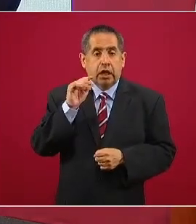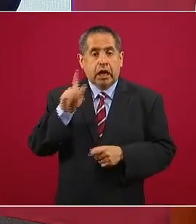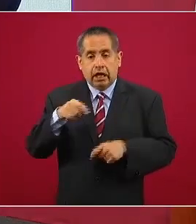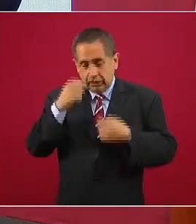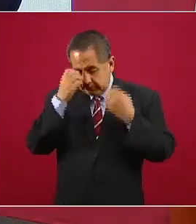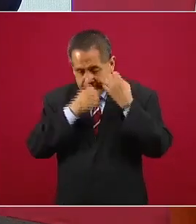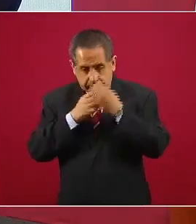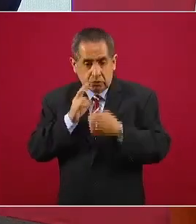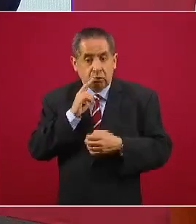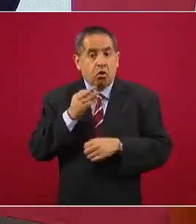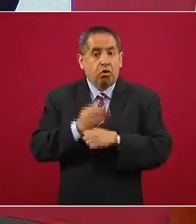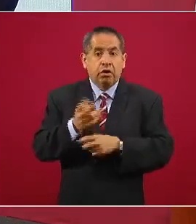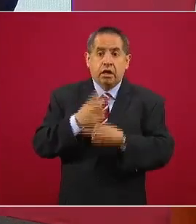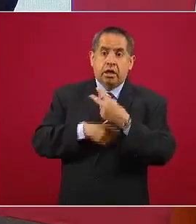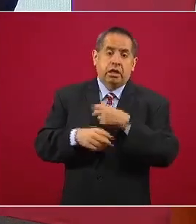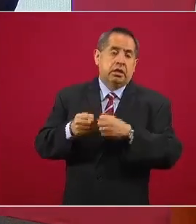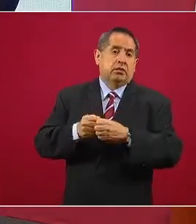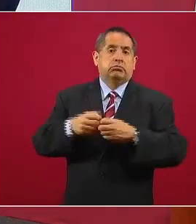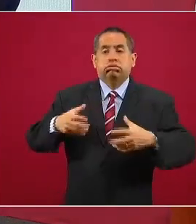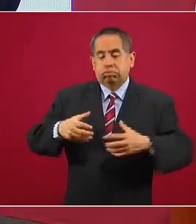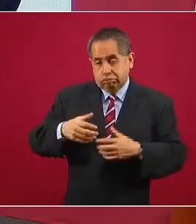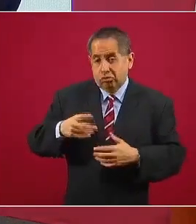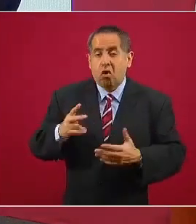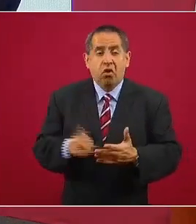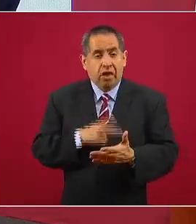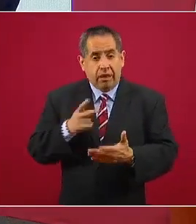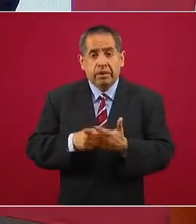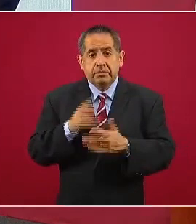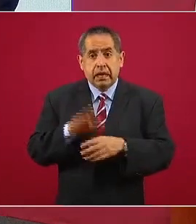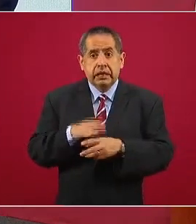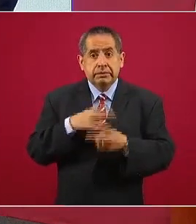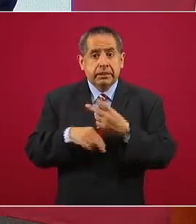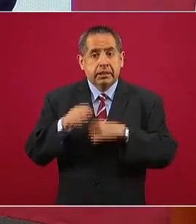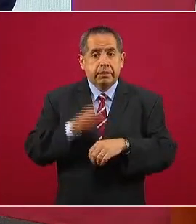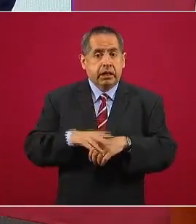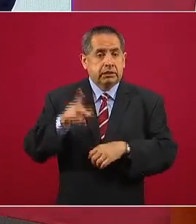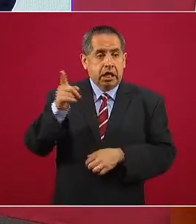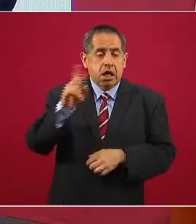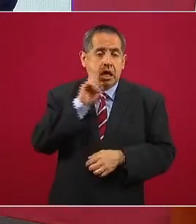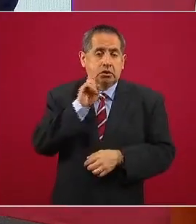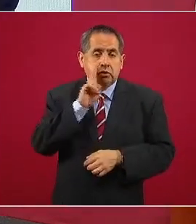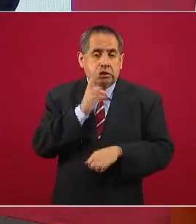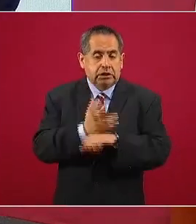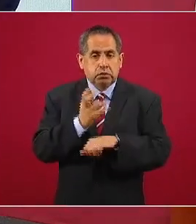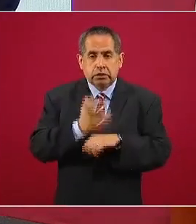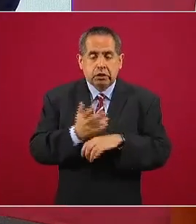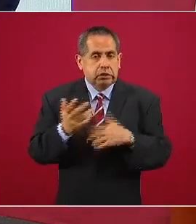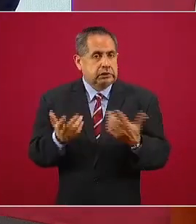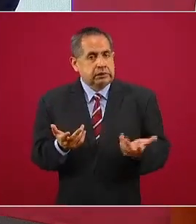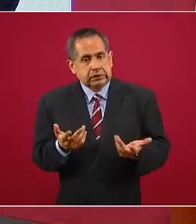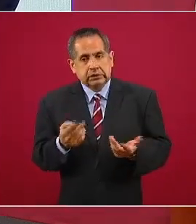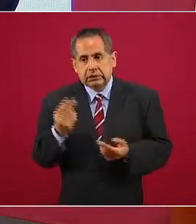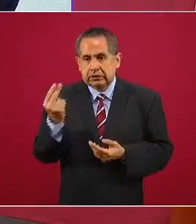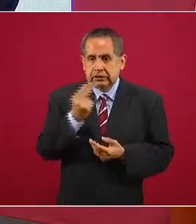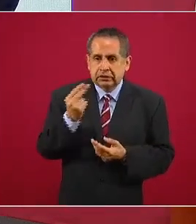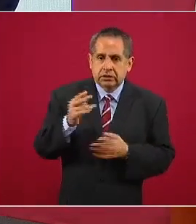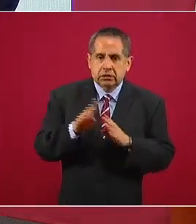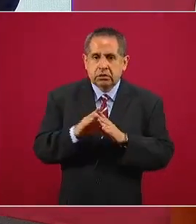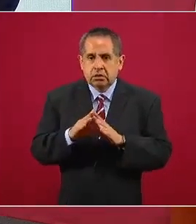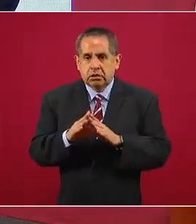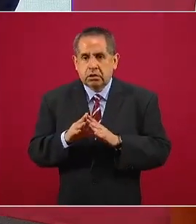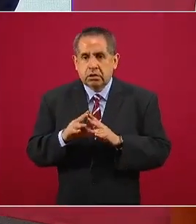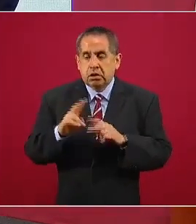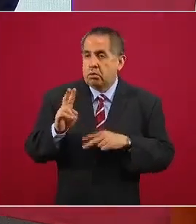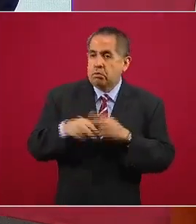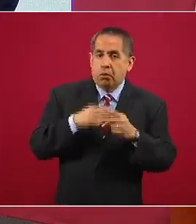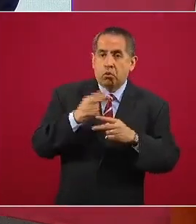un rebrote significativo, por lo que vamos a tener que reducir la actividad directa